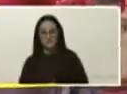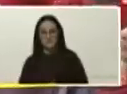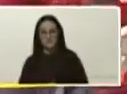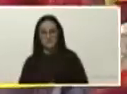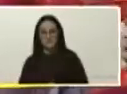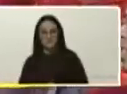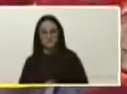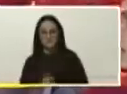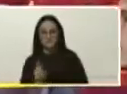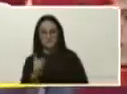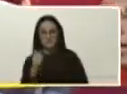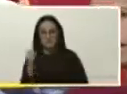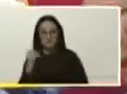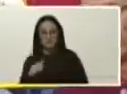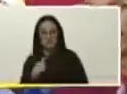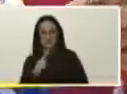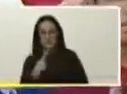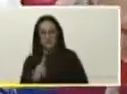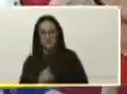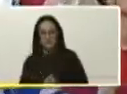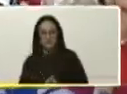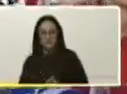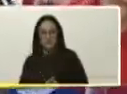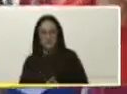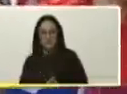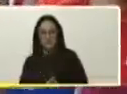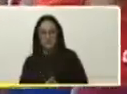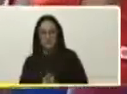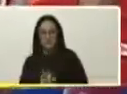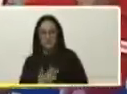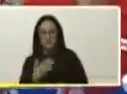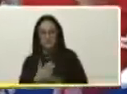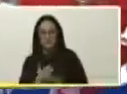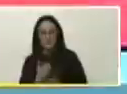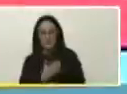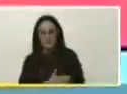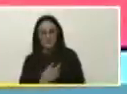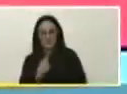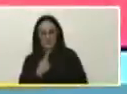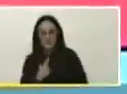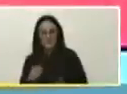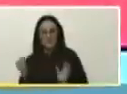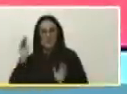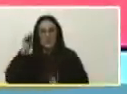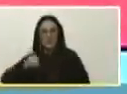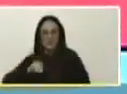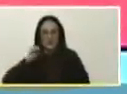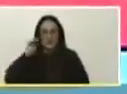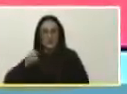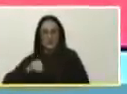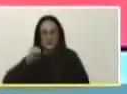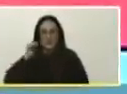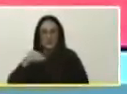Que no es la primera vez que lo digo, lo he dicho centenares de veces